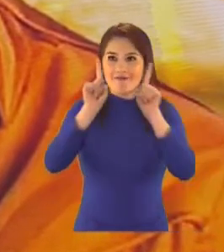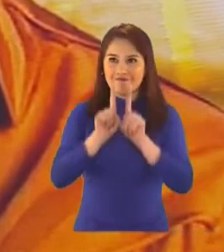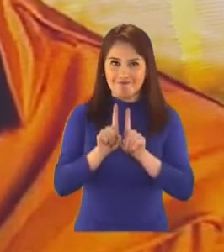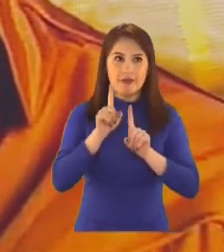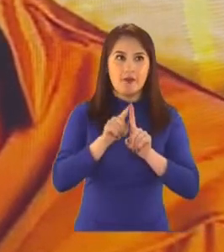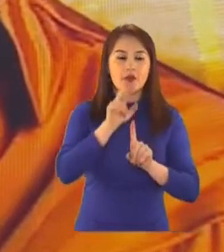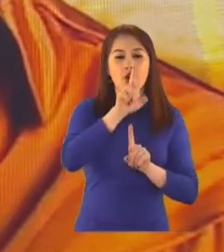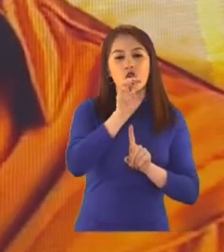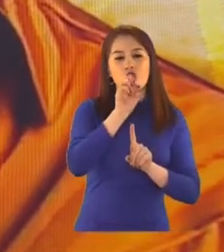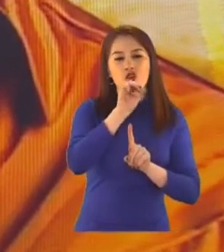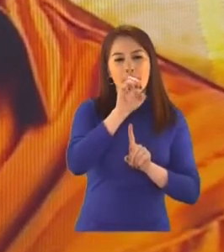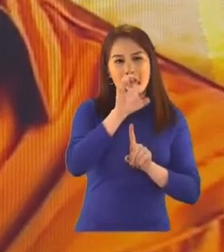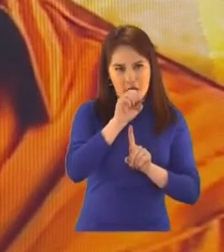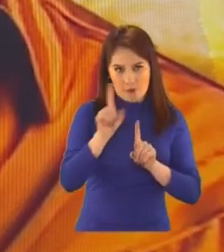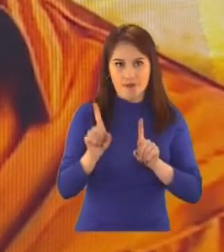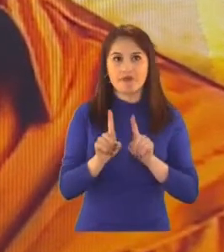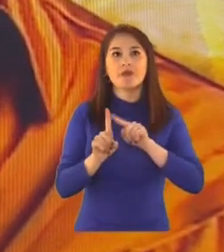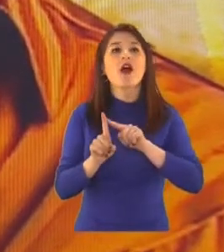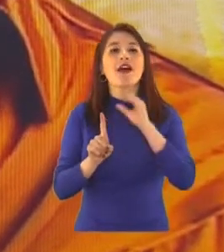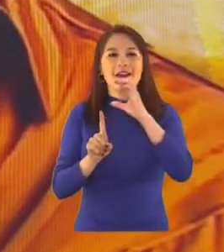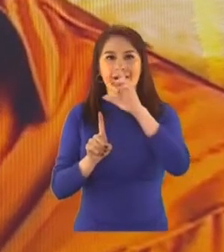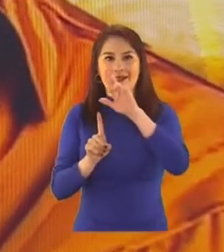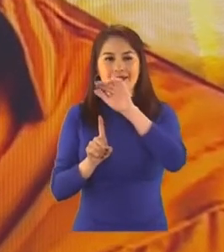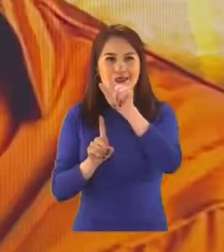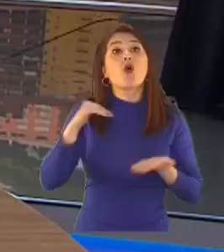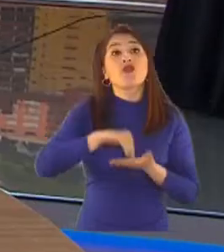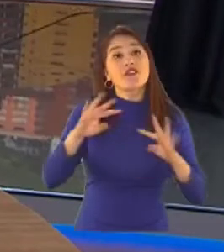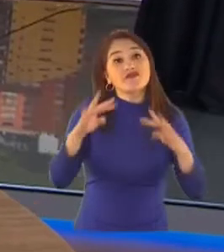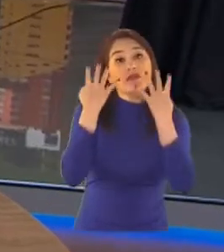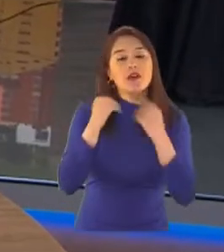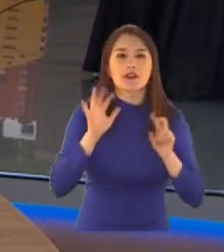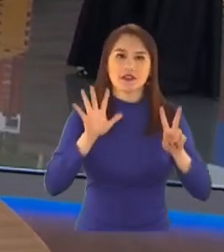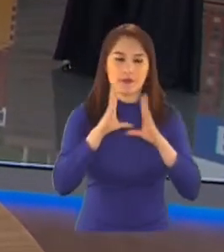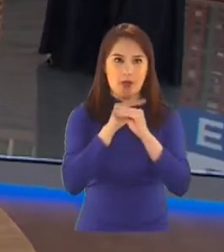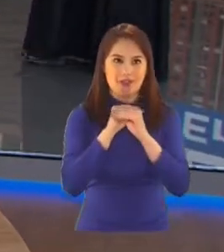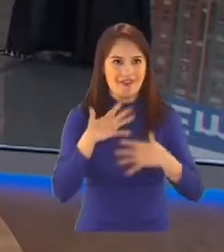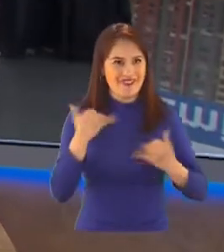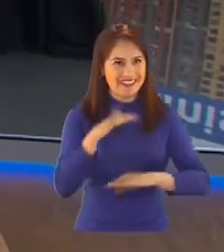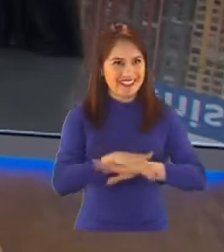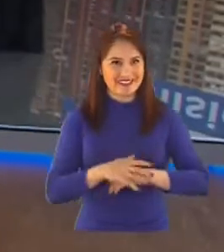Romeo y Nodal. El tema se titula Me Extraño, una canción que hace parte de Fórmula. Feliz tarde.